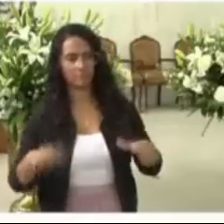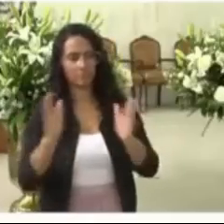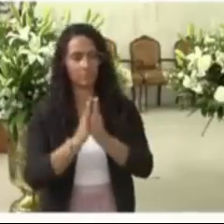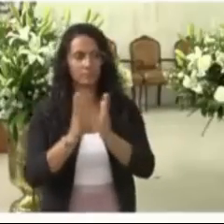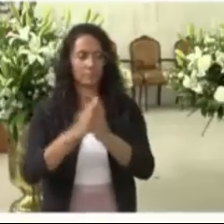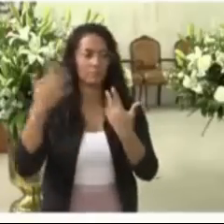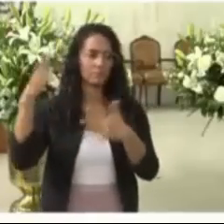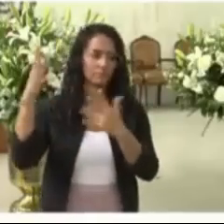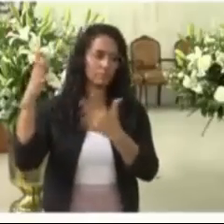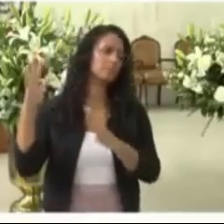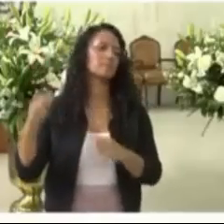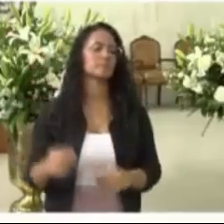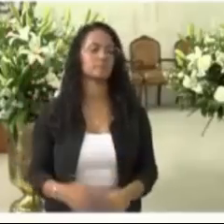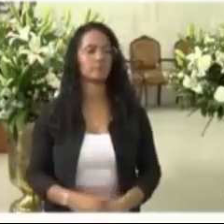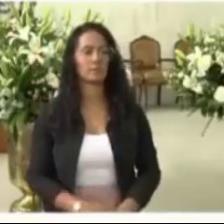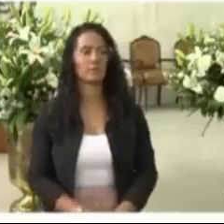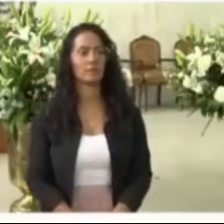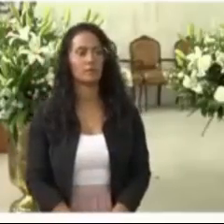Hermanos amados,